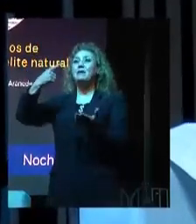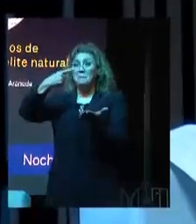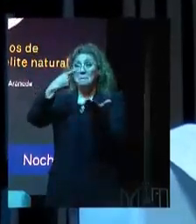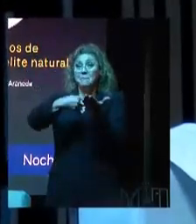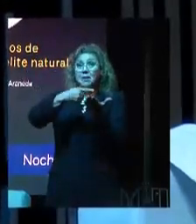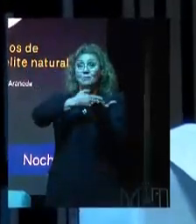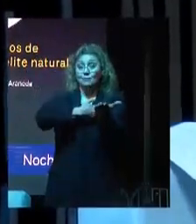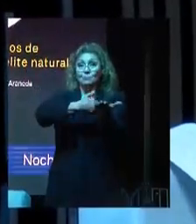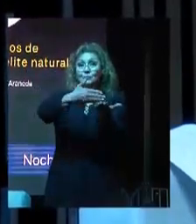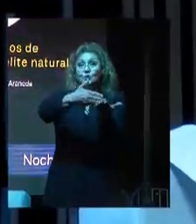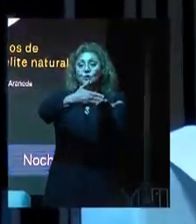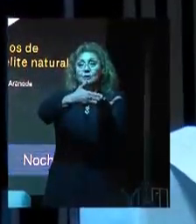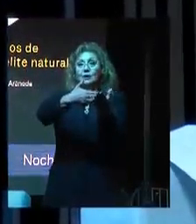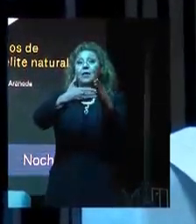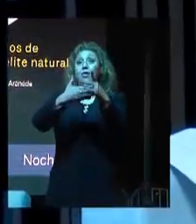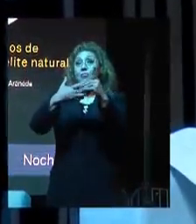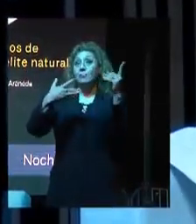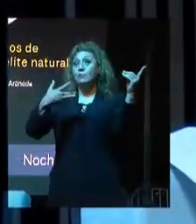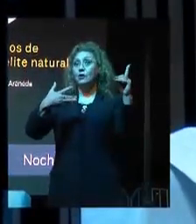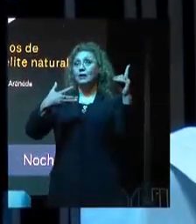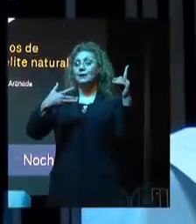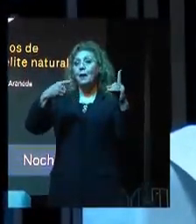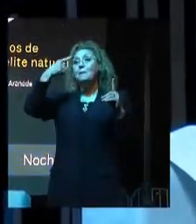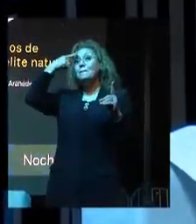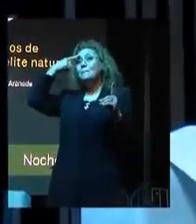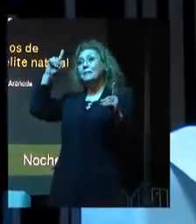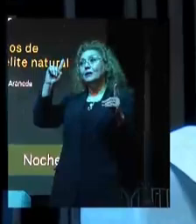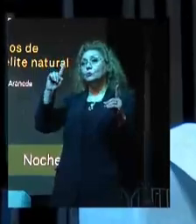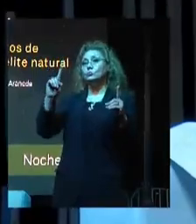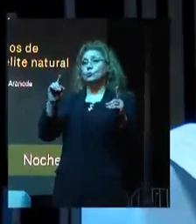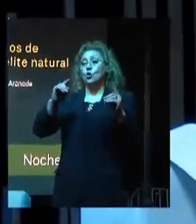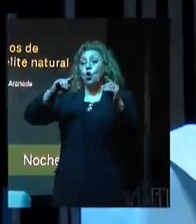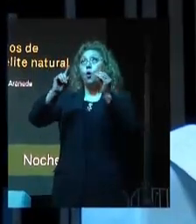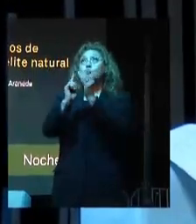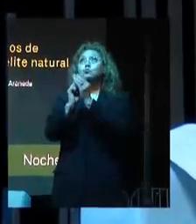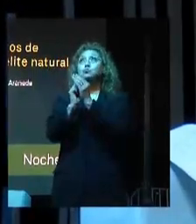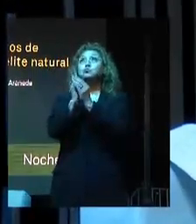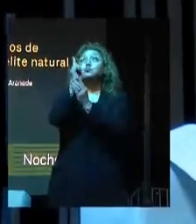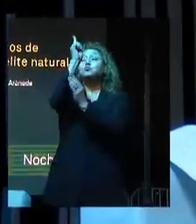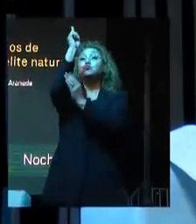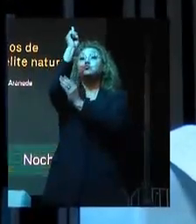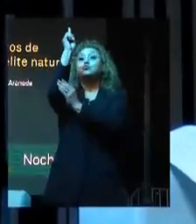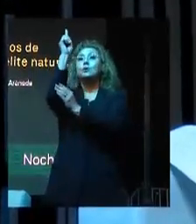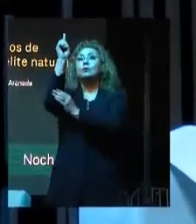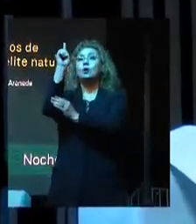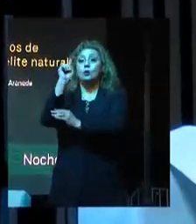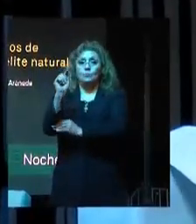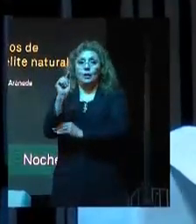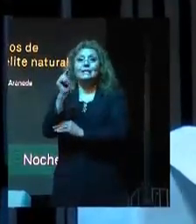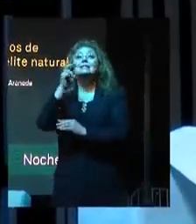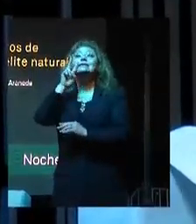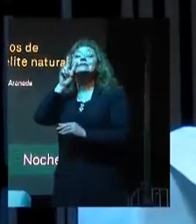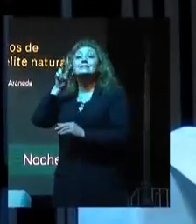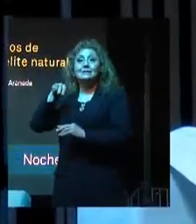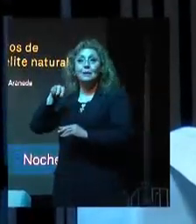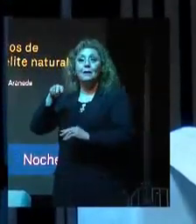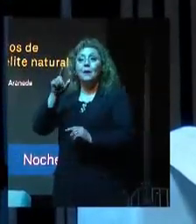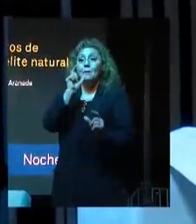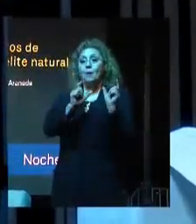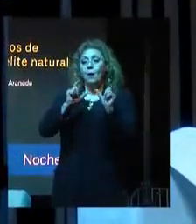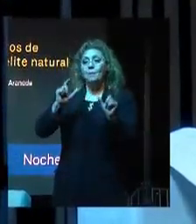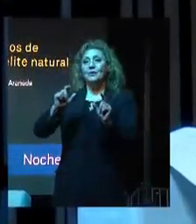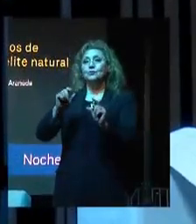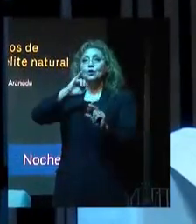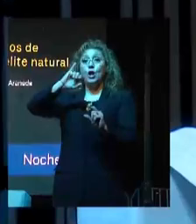1.000 millones, pero mandar una nave no tripulada a Júpiter costaba 200 millones. Mandar una nave